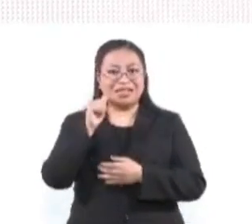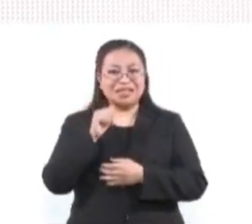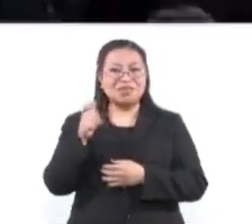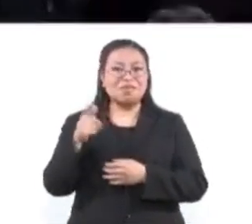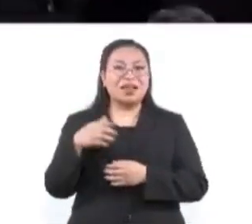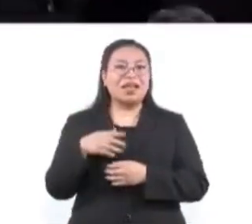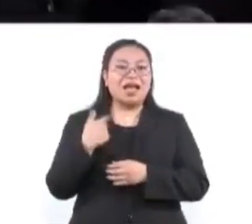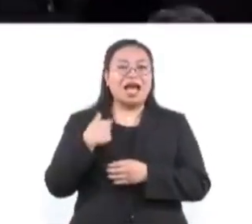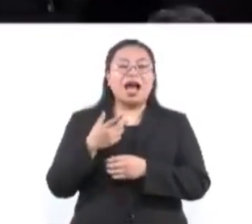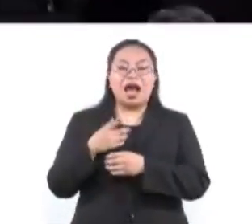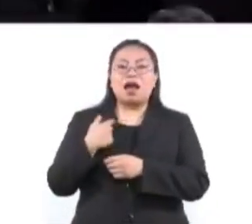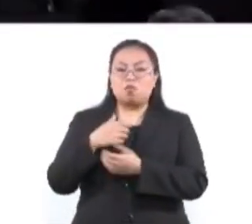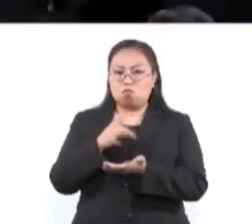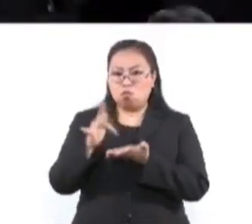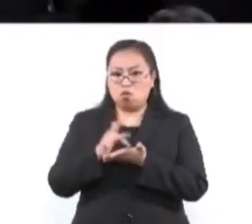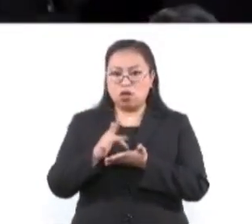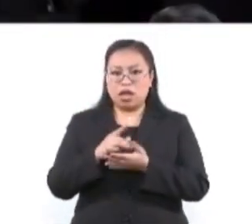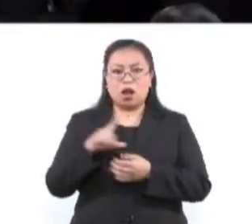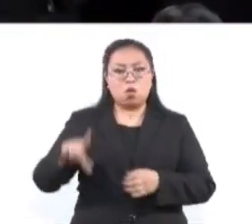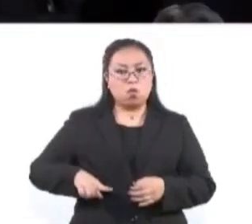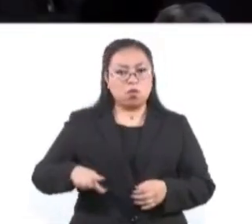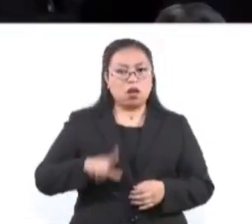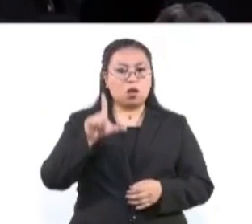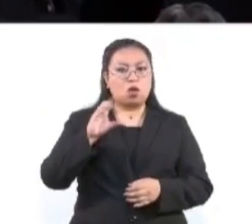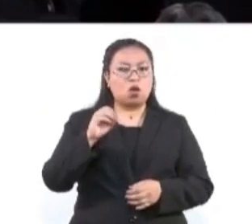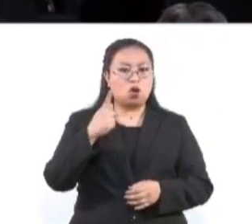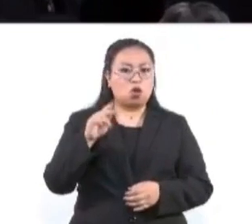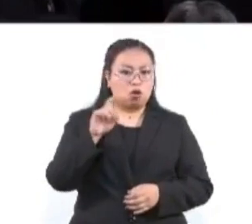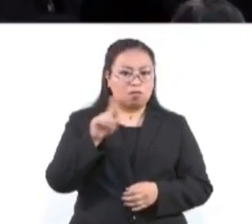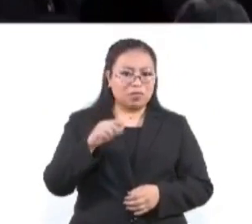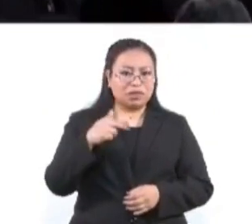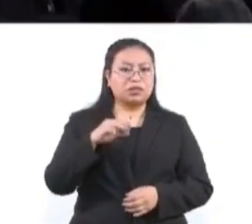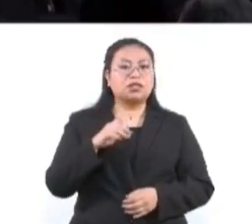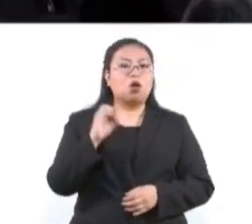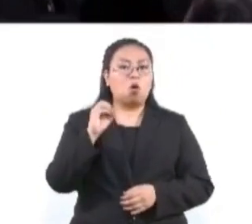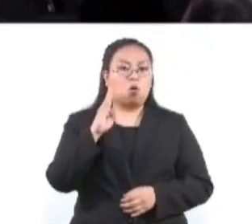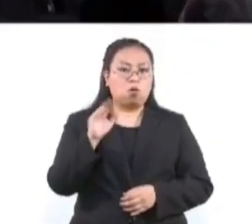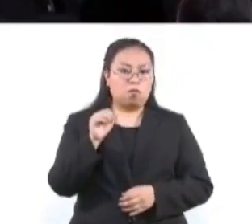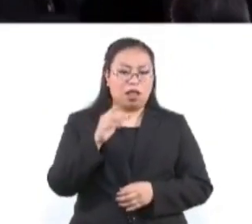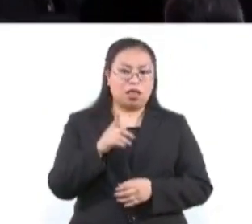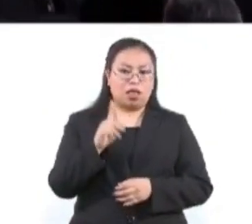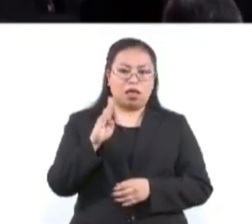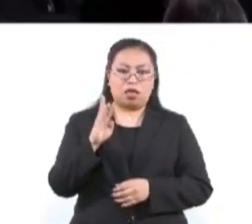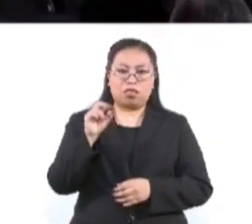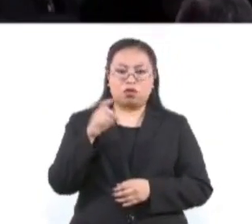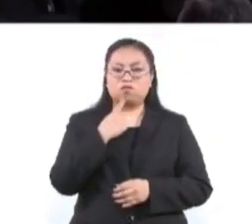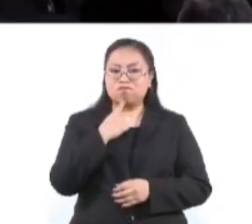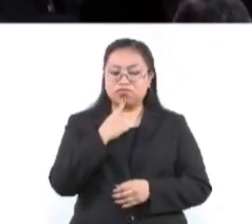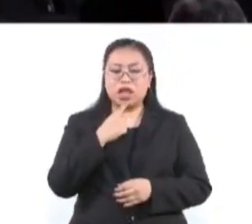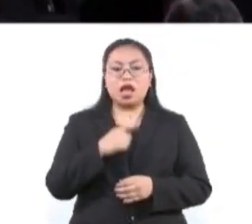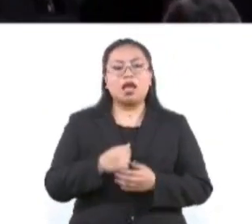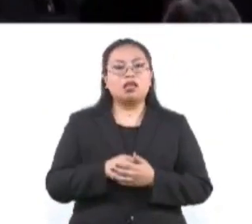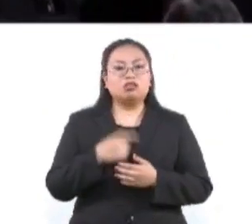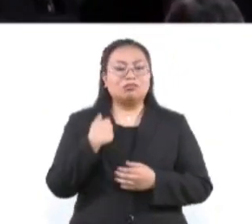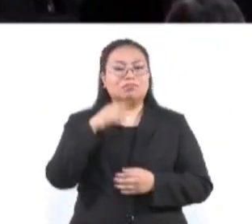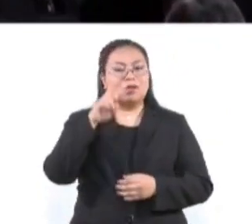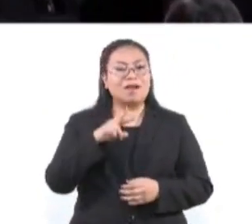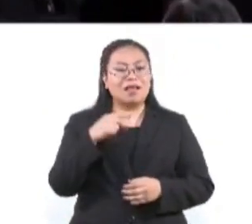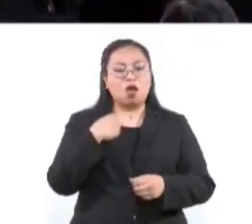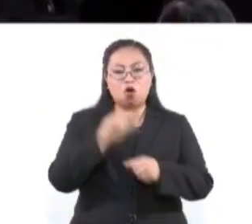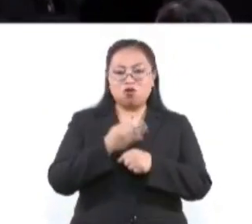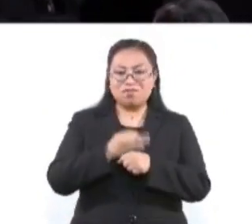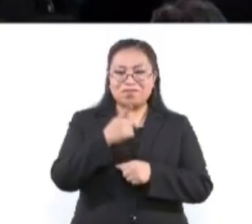el gobierno de López Obrador. A ellos les decimos, mejor homenaje no pudieron haberle hecho a Toño. Muchas